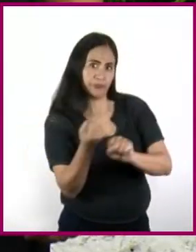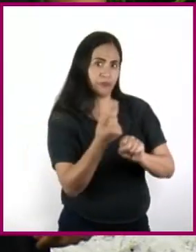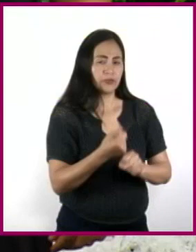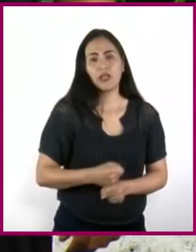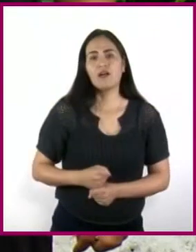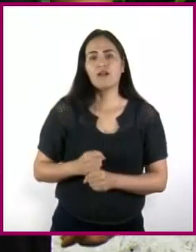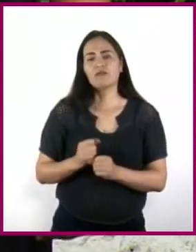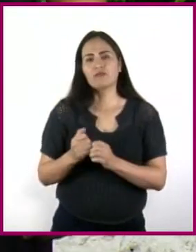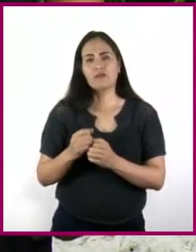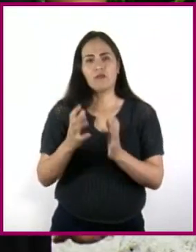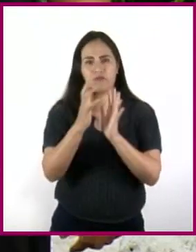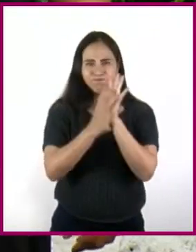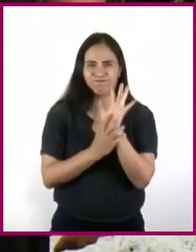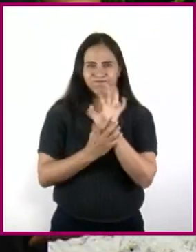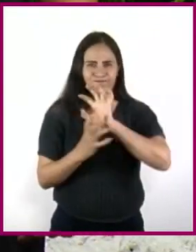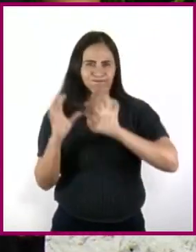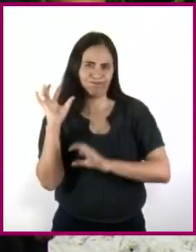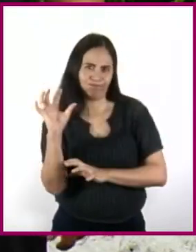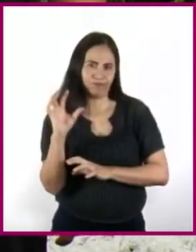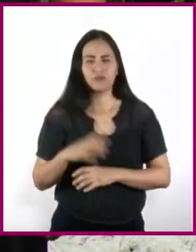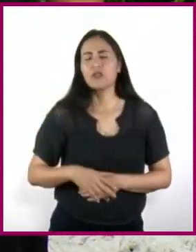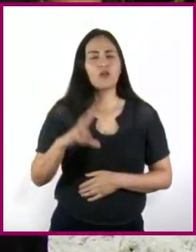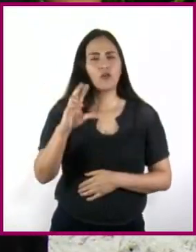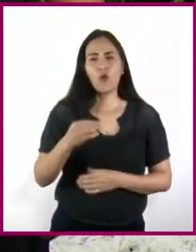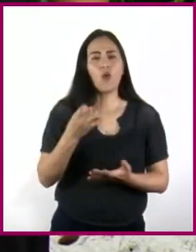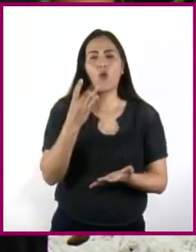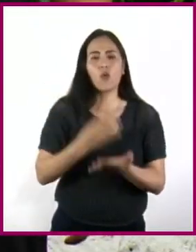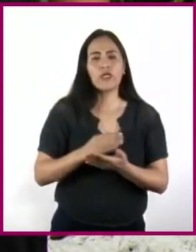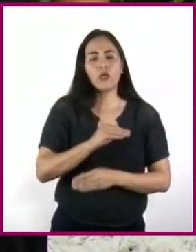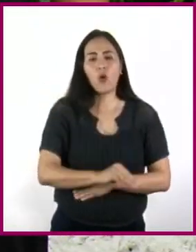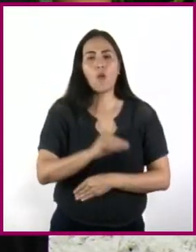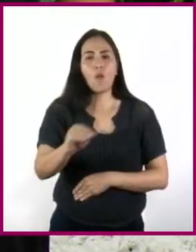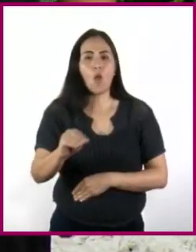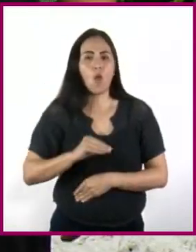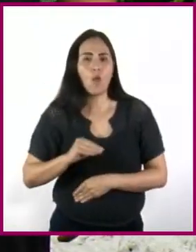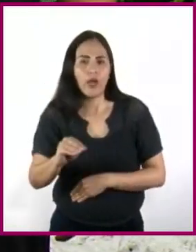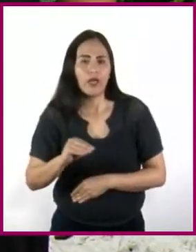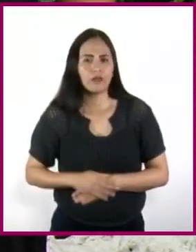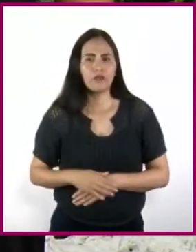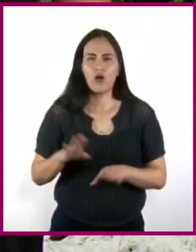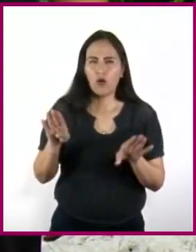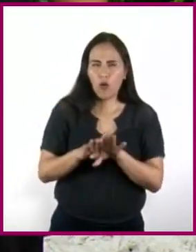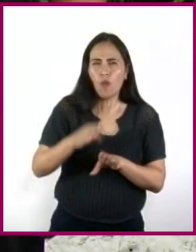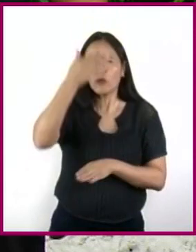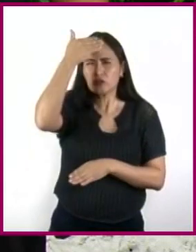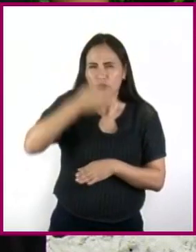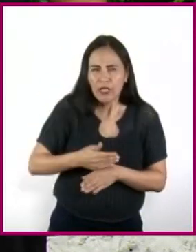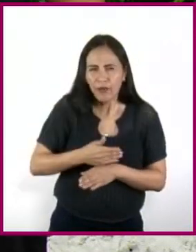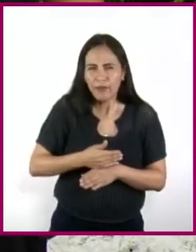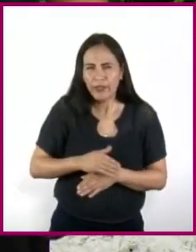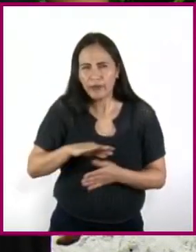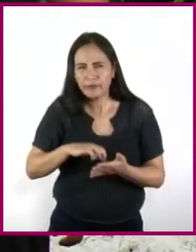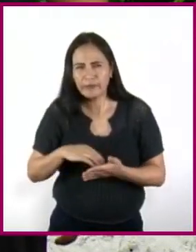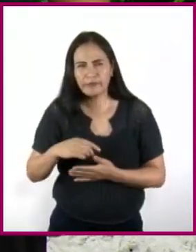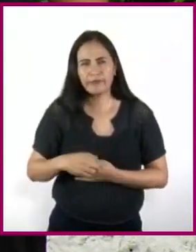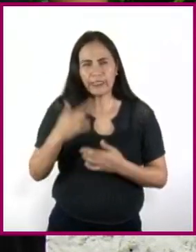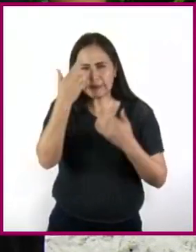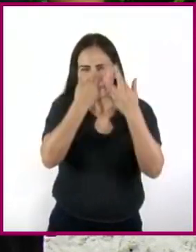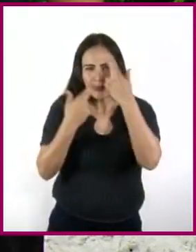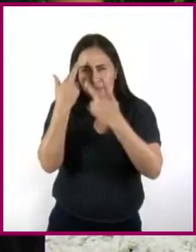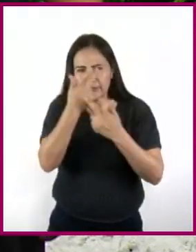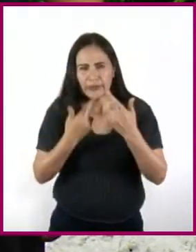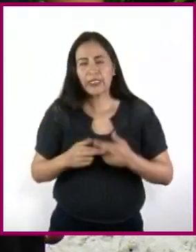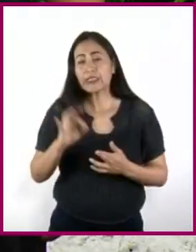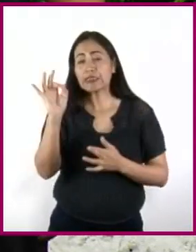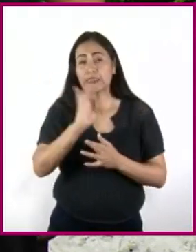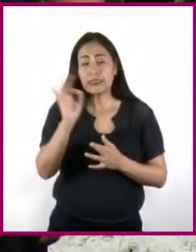a realizar actividades solo de desplazamiento. Cómo anticipar, cómo adelantarnos y cómo retornar en el caso de